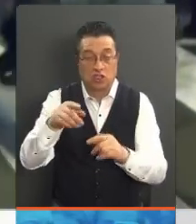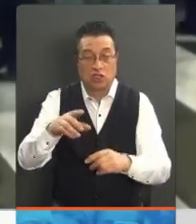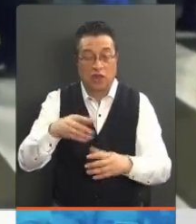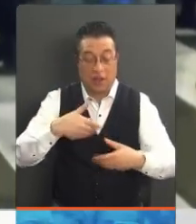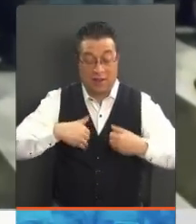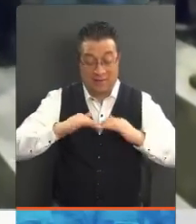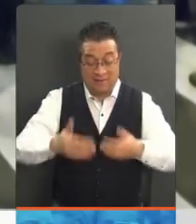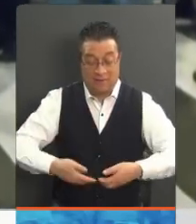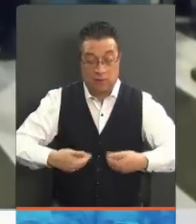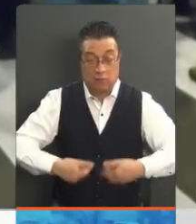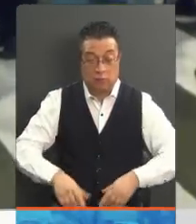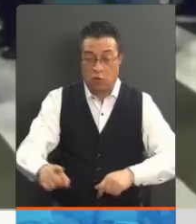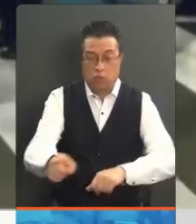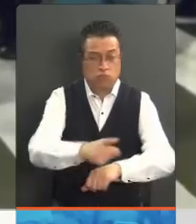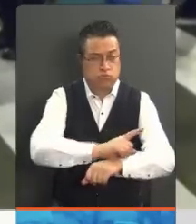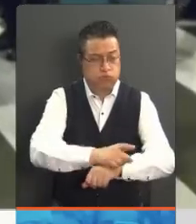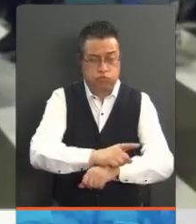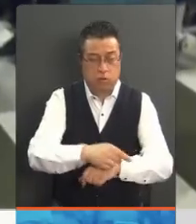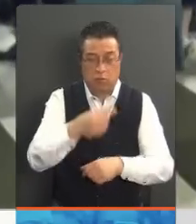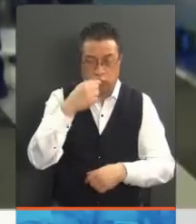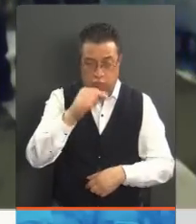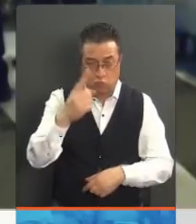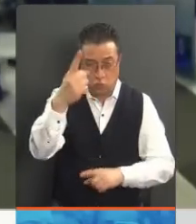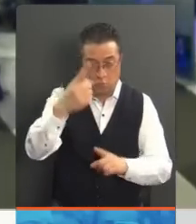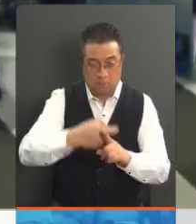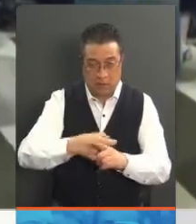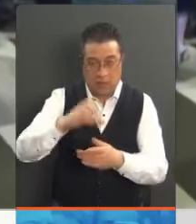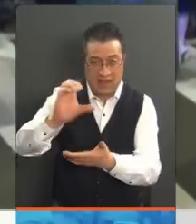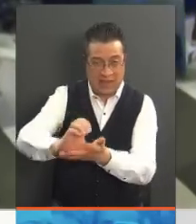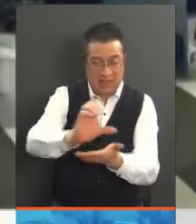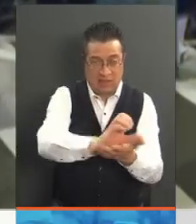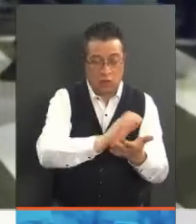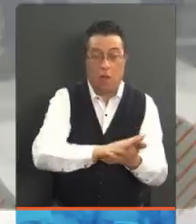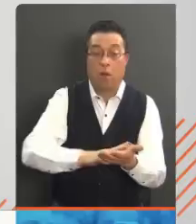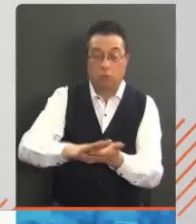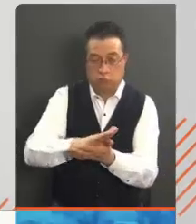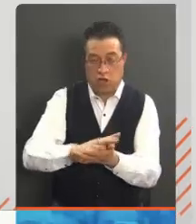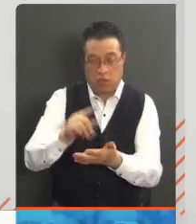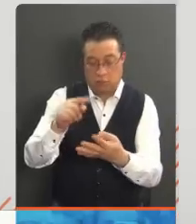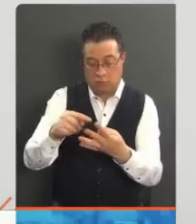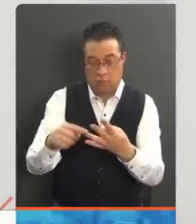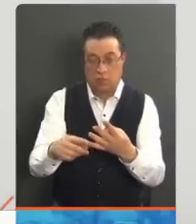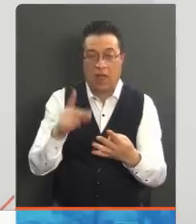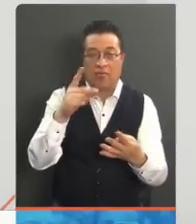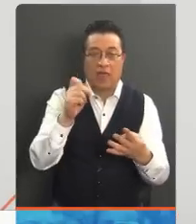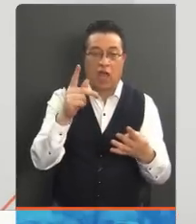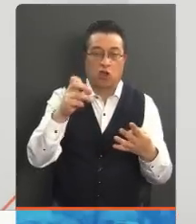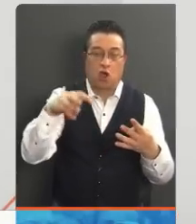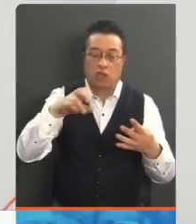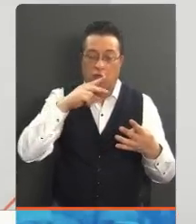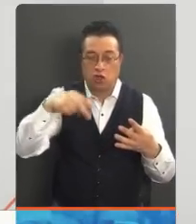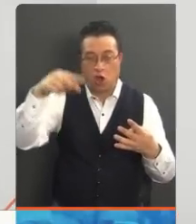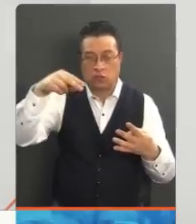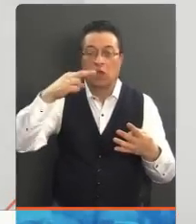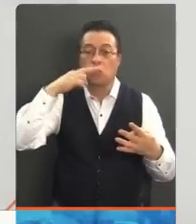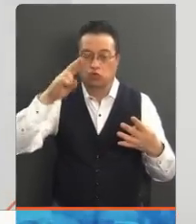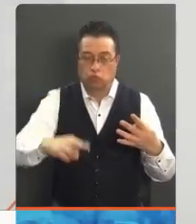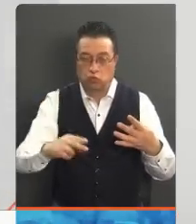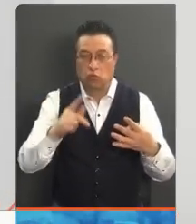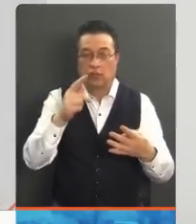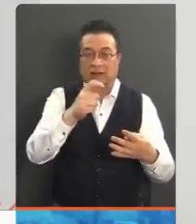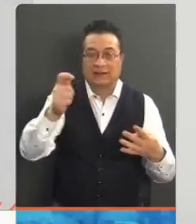manera inmediata o en el plazo de un mes. Por ejemplo, está Dakota del Norte, Dakota del Sur,